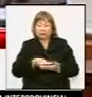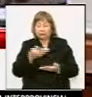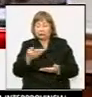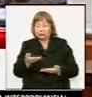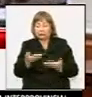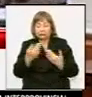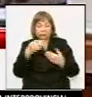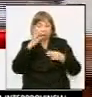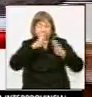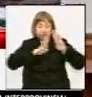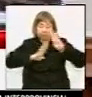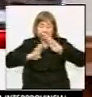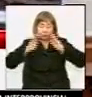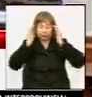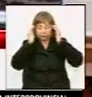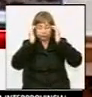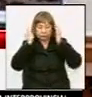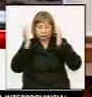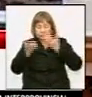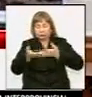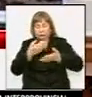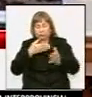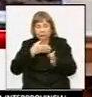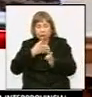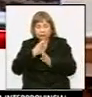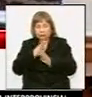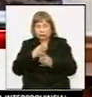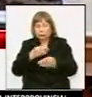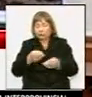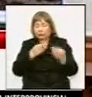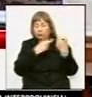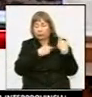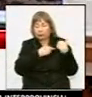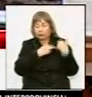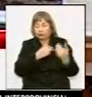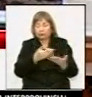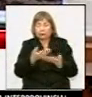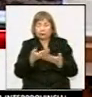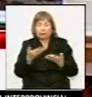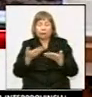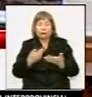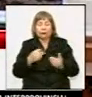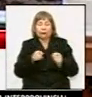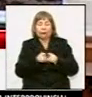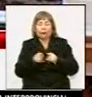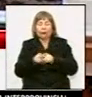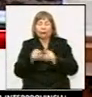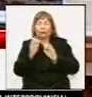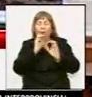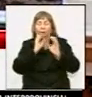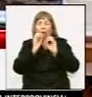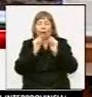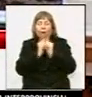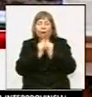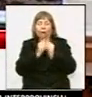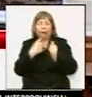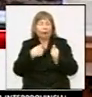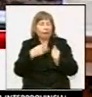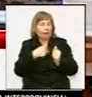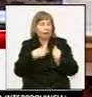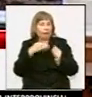veces preocupaciones que tratamos de canalizar y responder. Recibimos también comunicaciones de nuestros